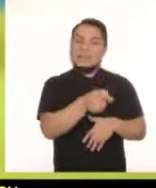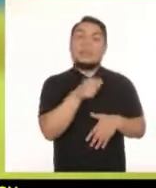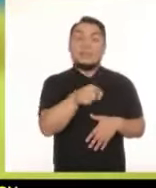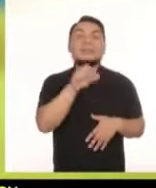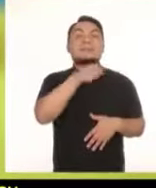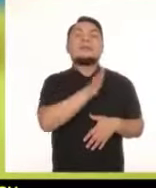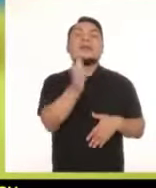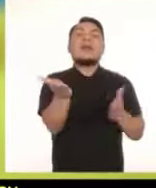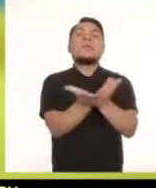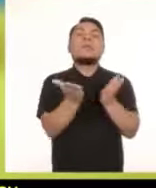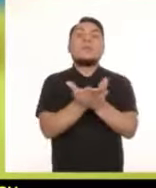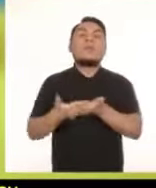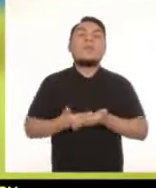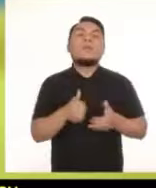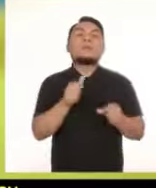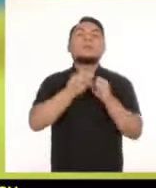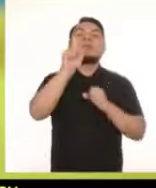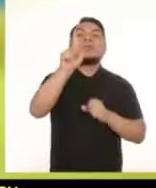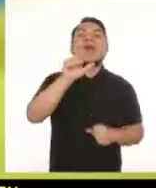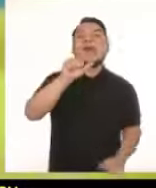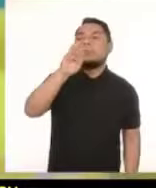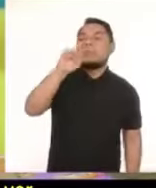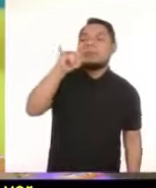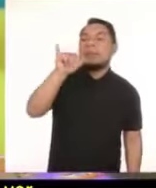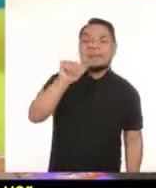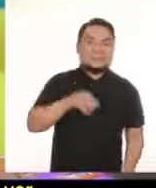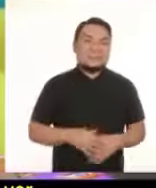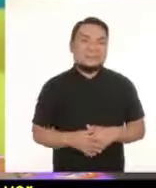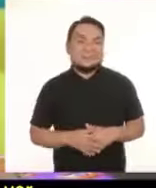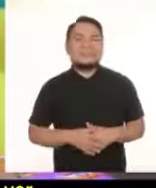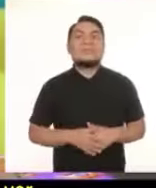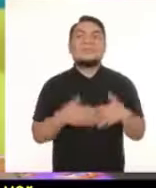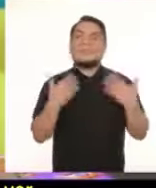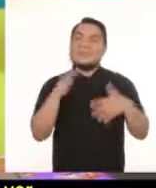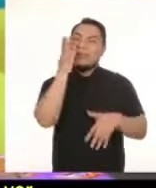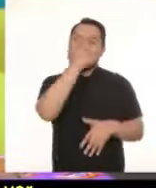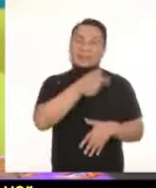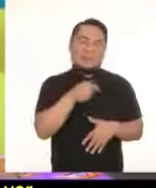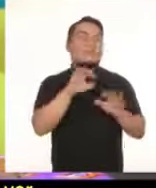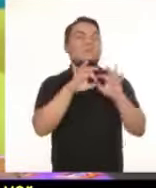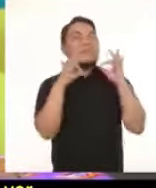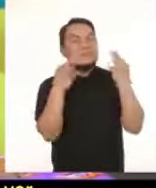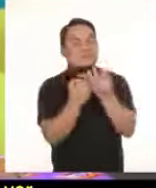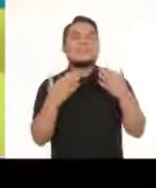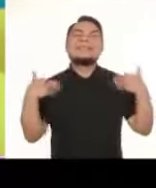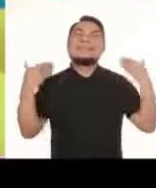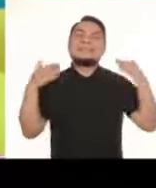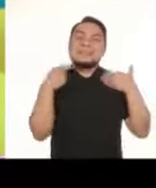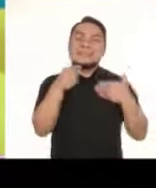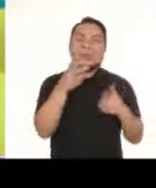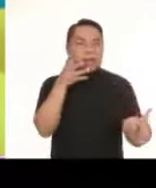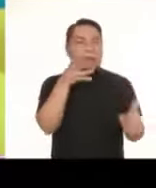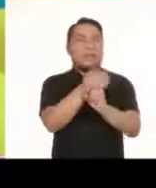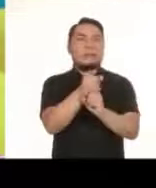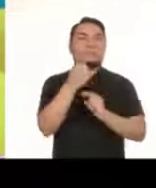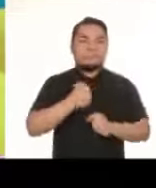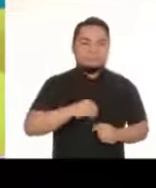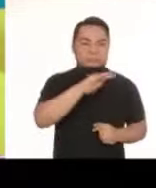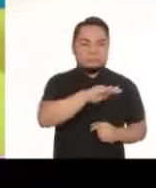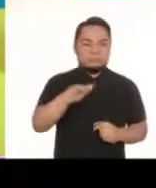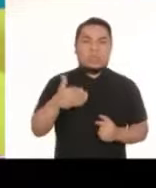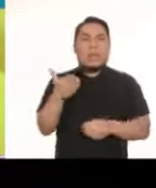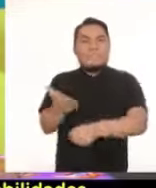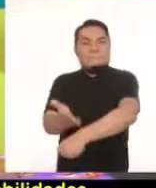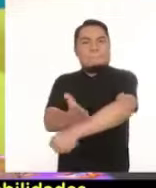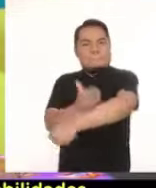Ella asiste al Prite número 1 de Abancay. ¡Qué lindo, familias! Me alegra mucho ver los logros de sus